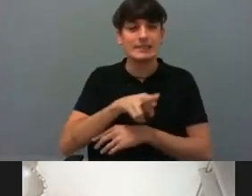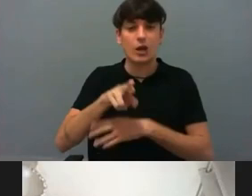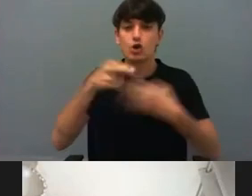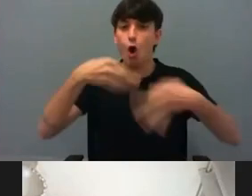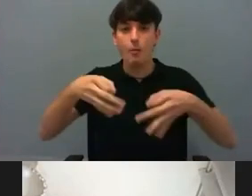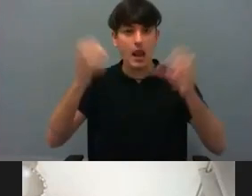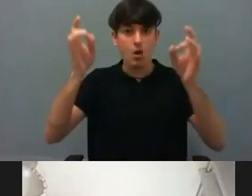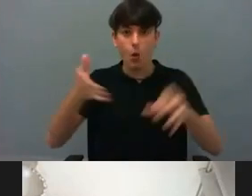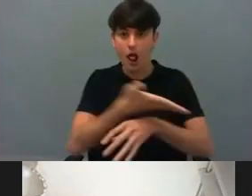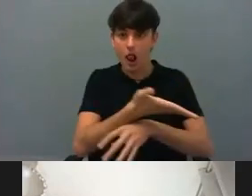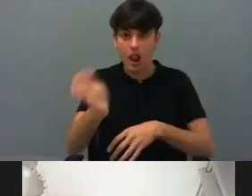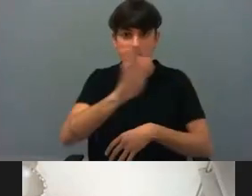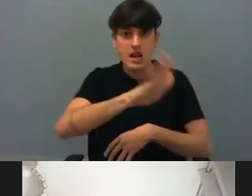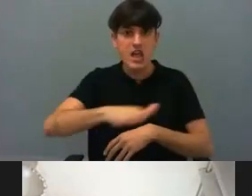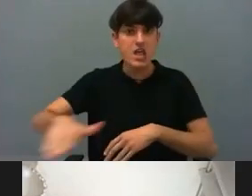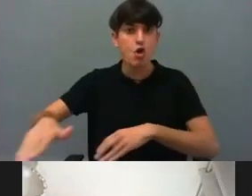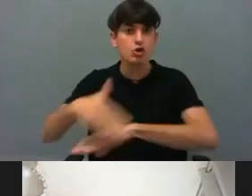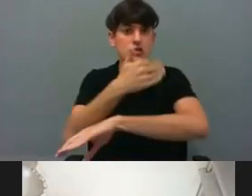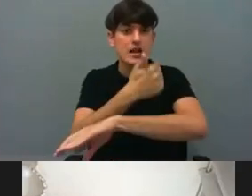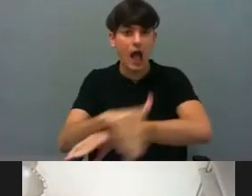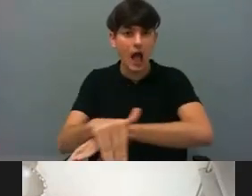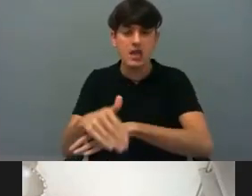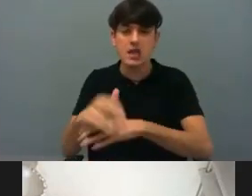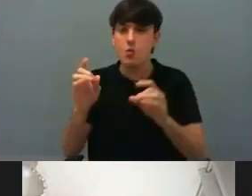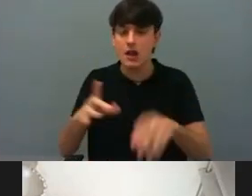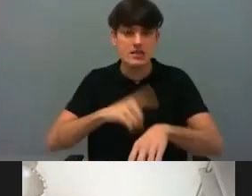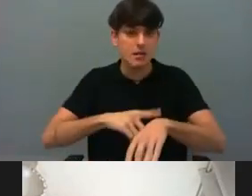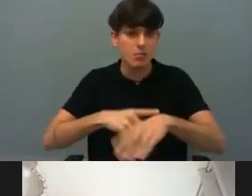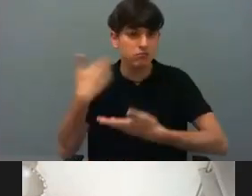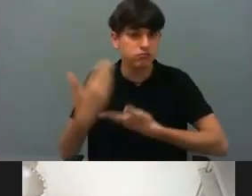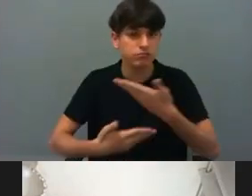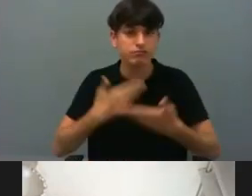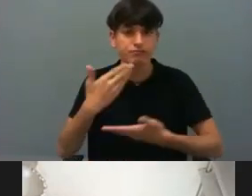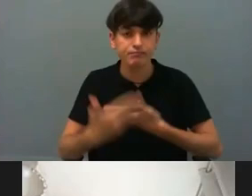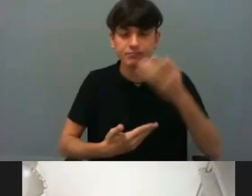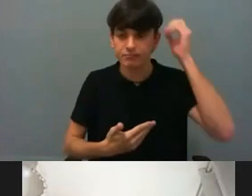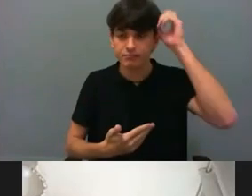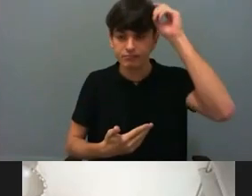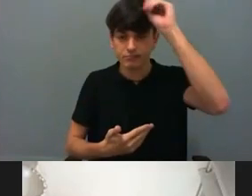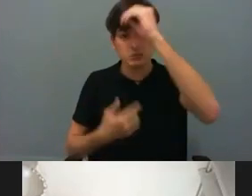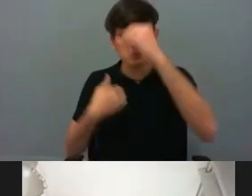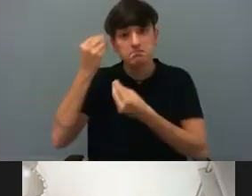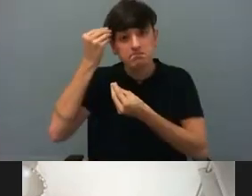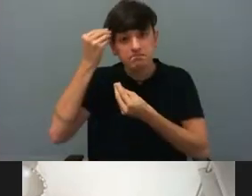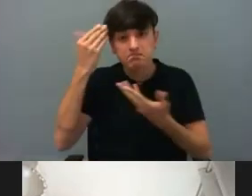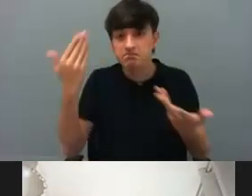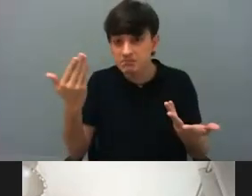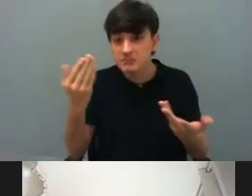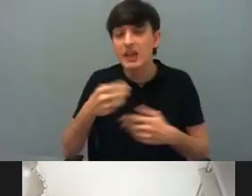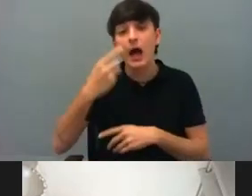calle. El tiempo va pasando y tú te dices, bueno, pero cuando pasen